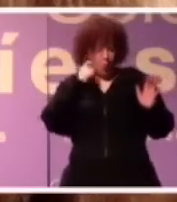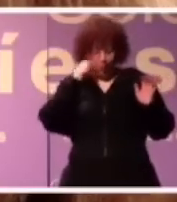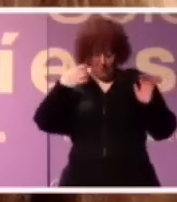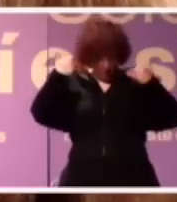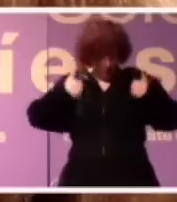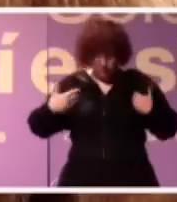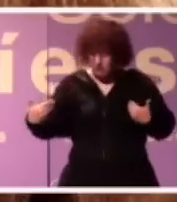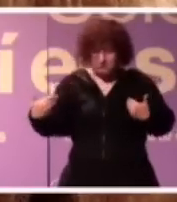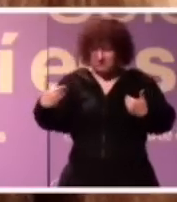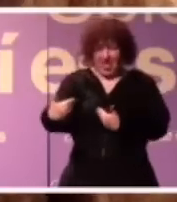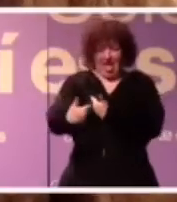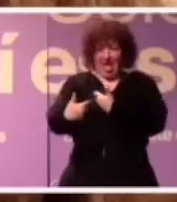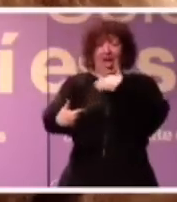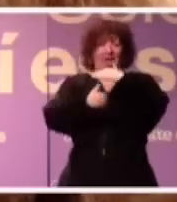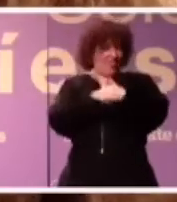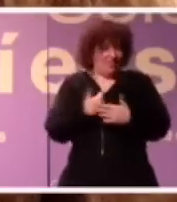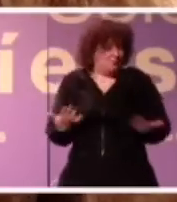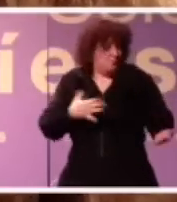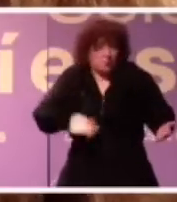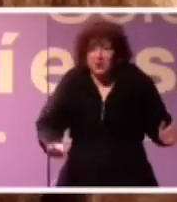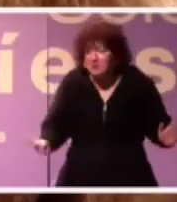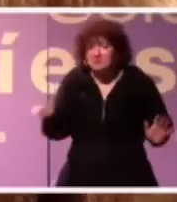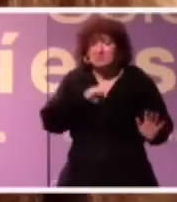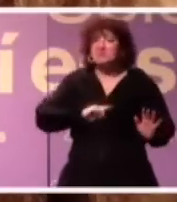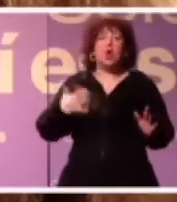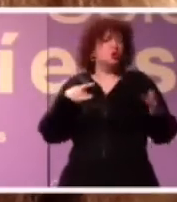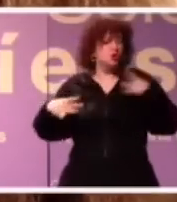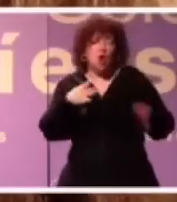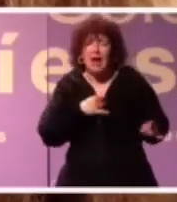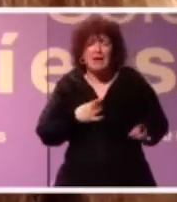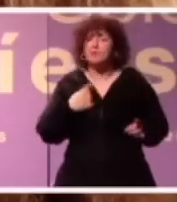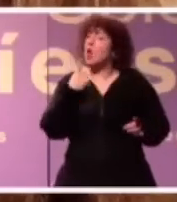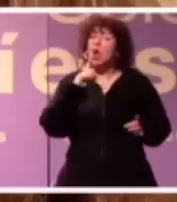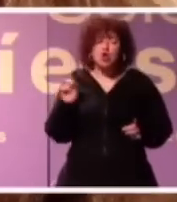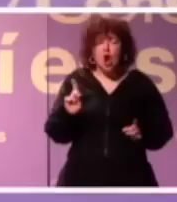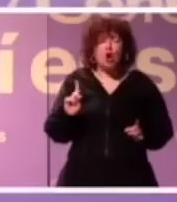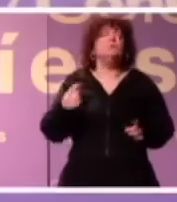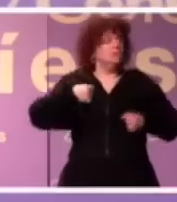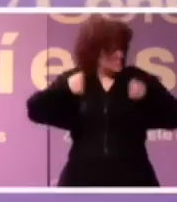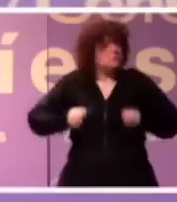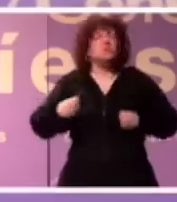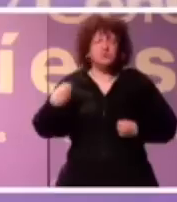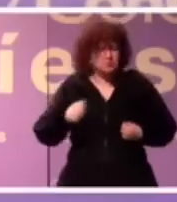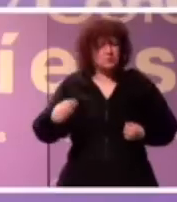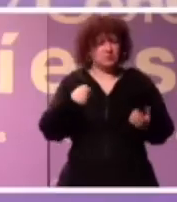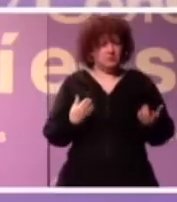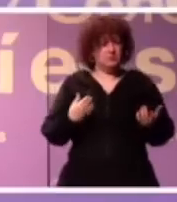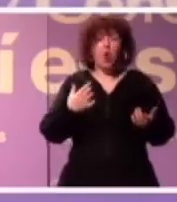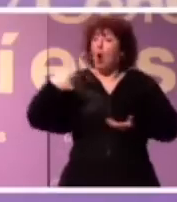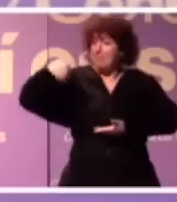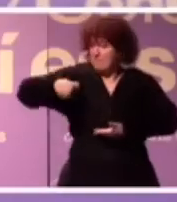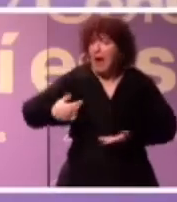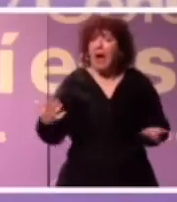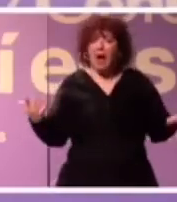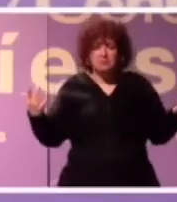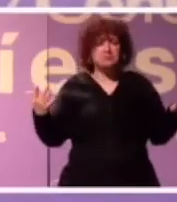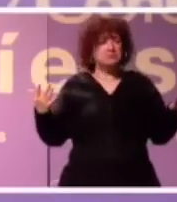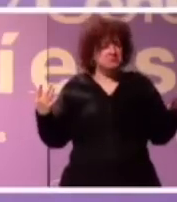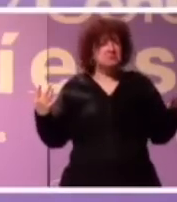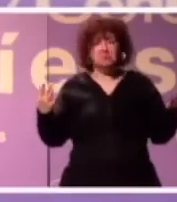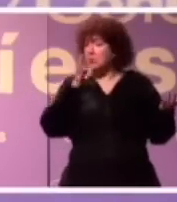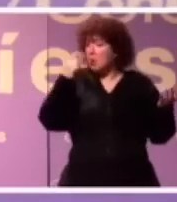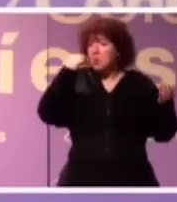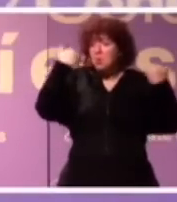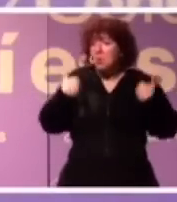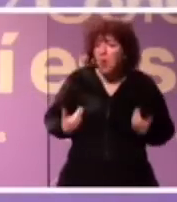cuerpos a insistir si decimos que no a tocarnos incluso Apagar incluso Apagar por por